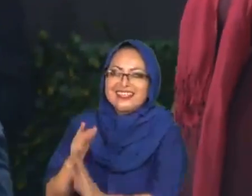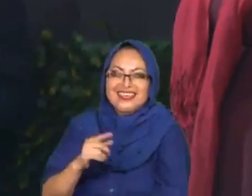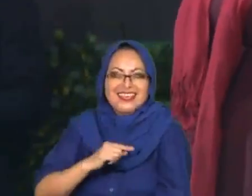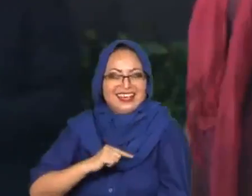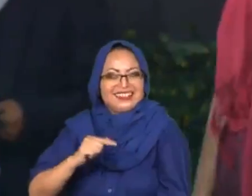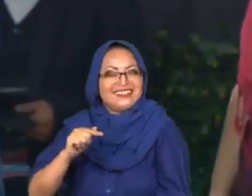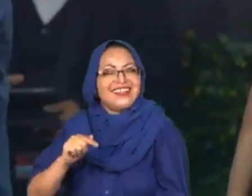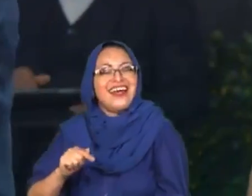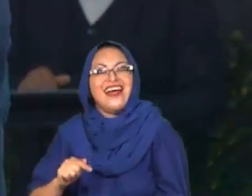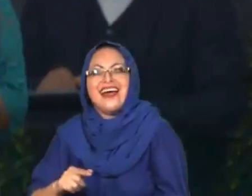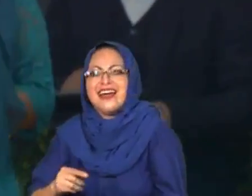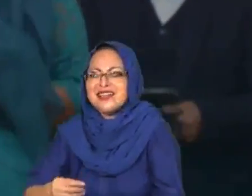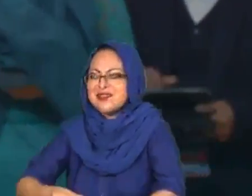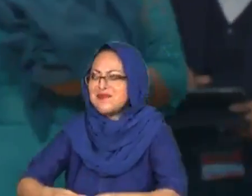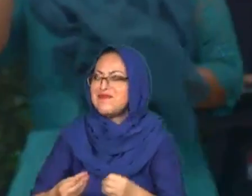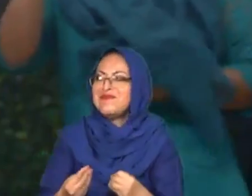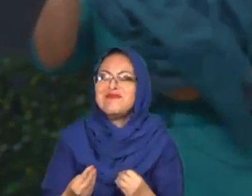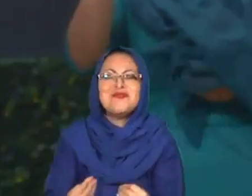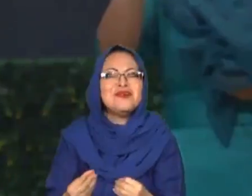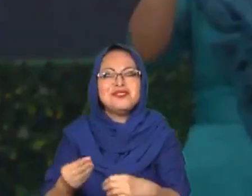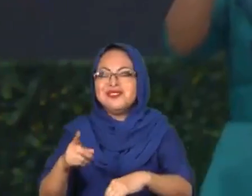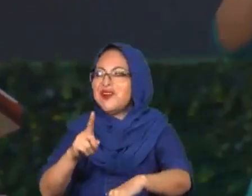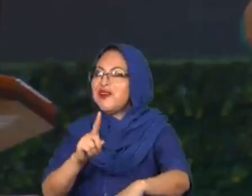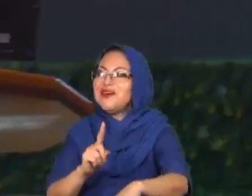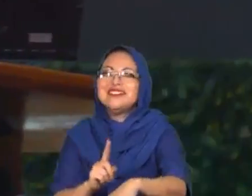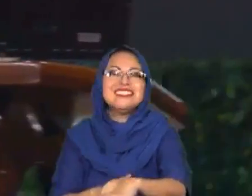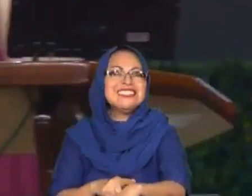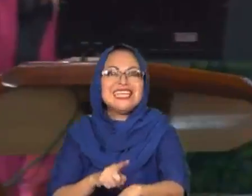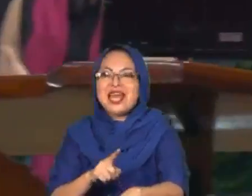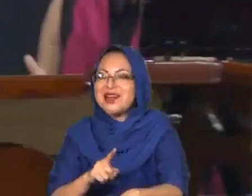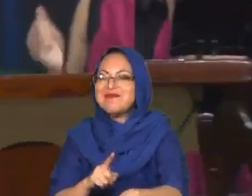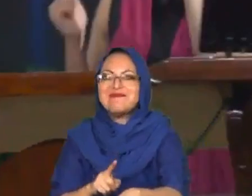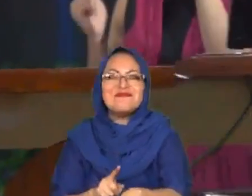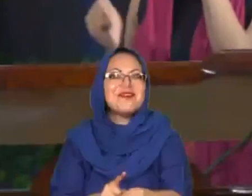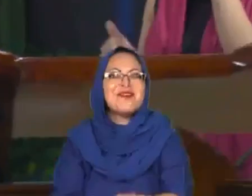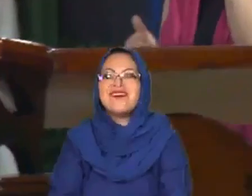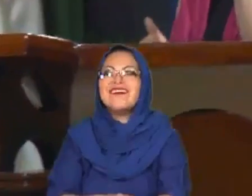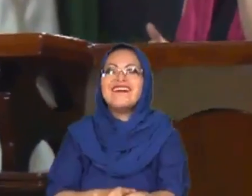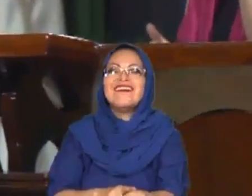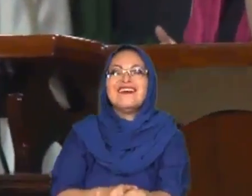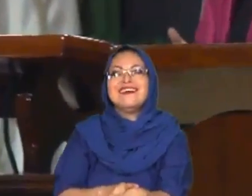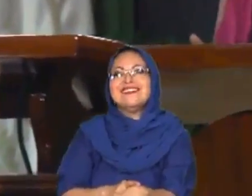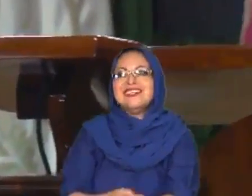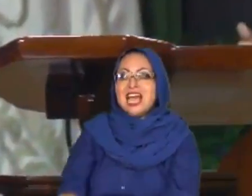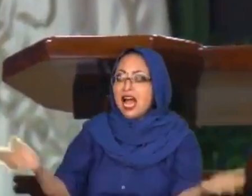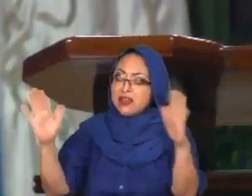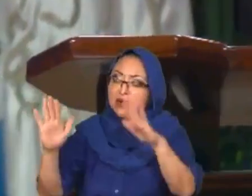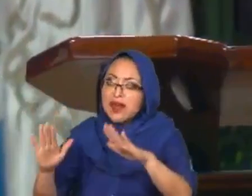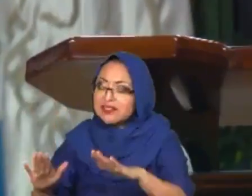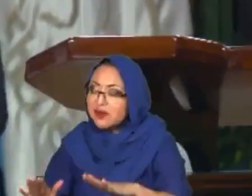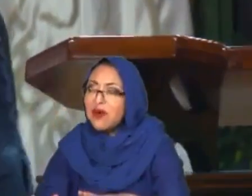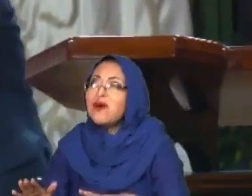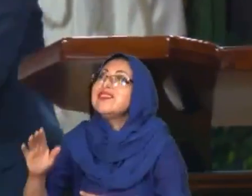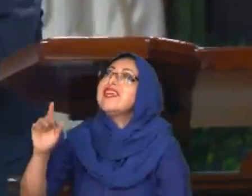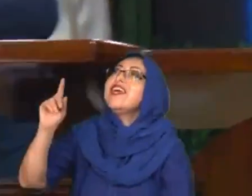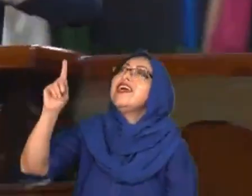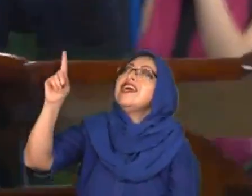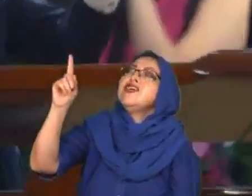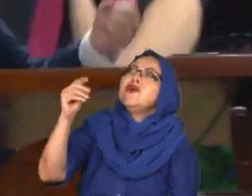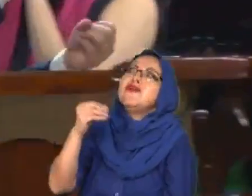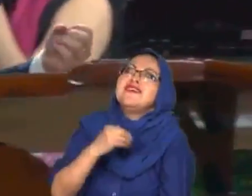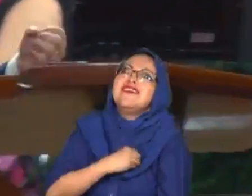así estar perdido horas y horas